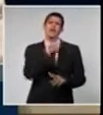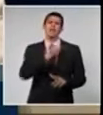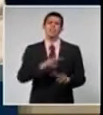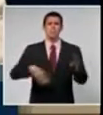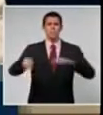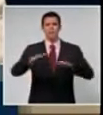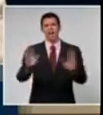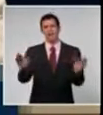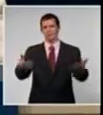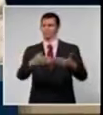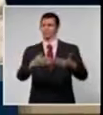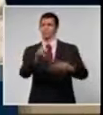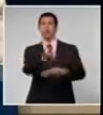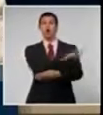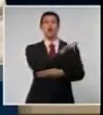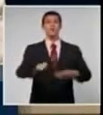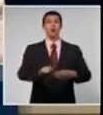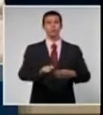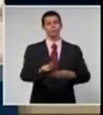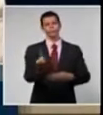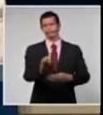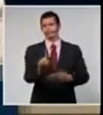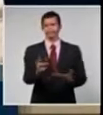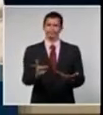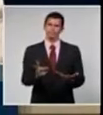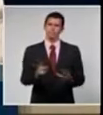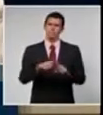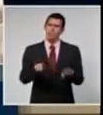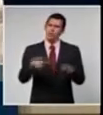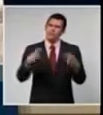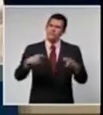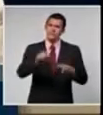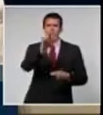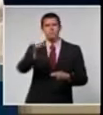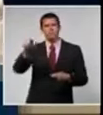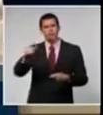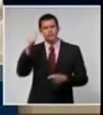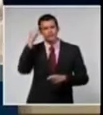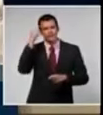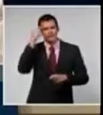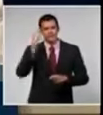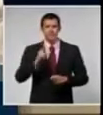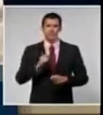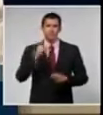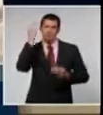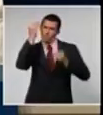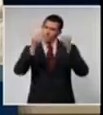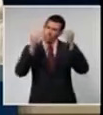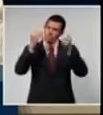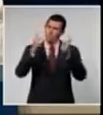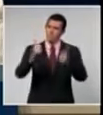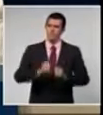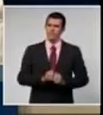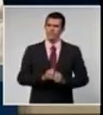sofá. Y lo que sí es que tenemos es que exigir lo que tenemos responsabilidad de